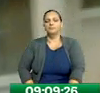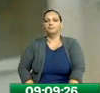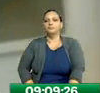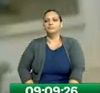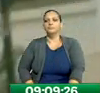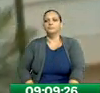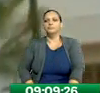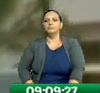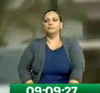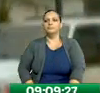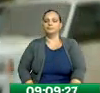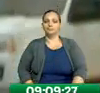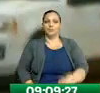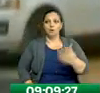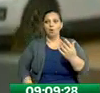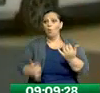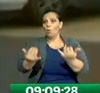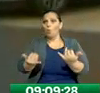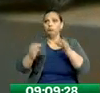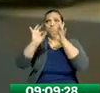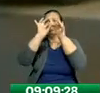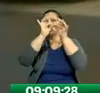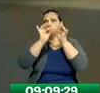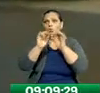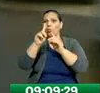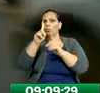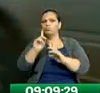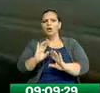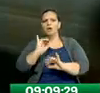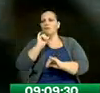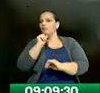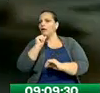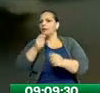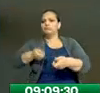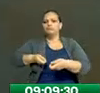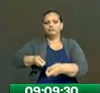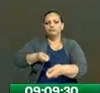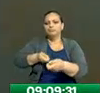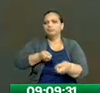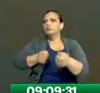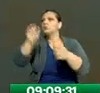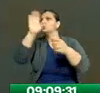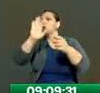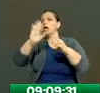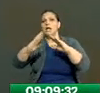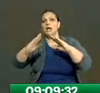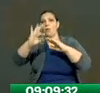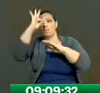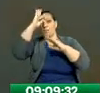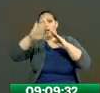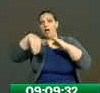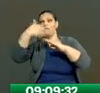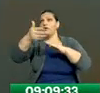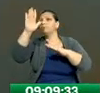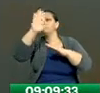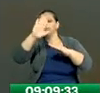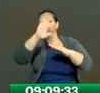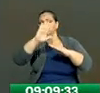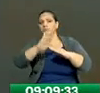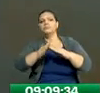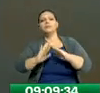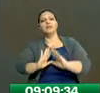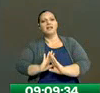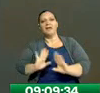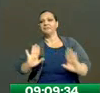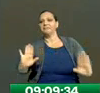dando los últimos retoques, como es la limpieza en los exteriores. Hay varios médicos, enfermeras que han llegado a esta